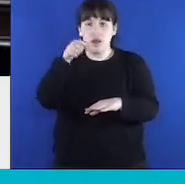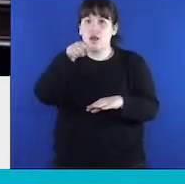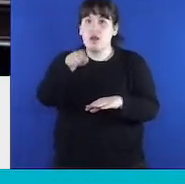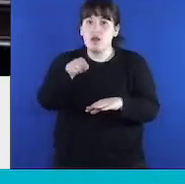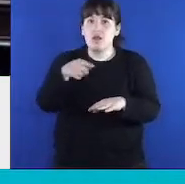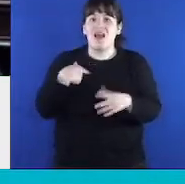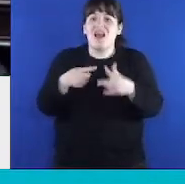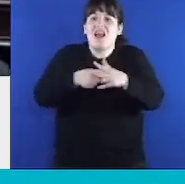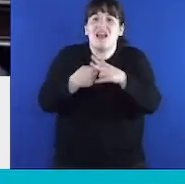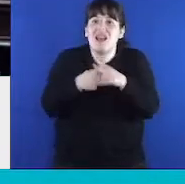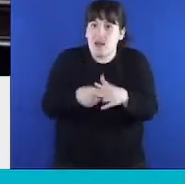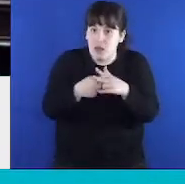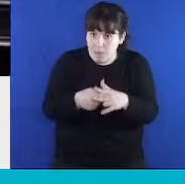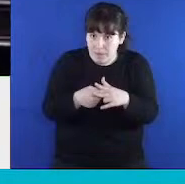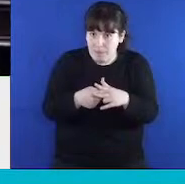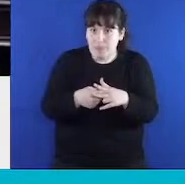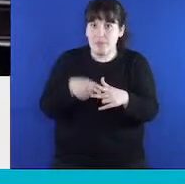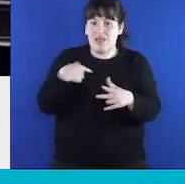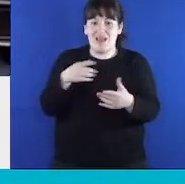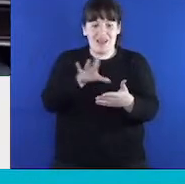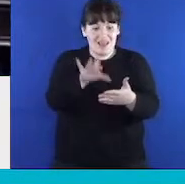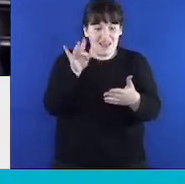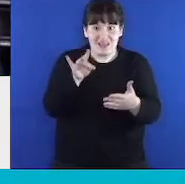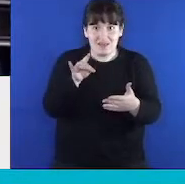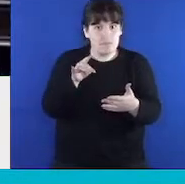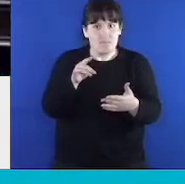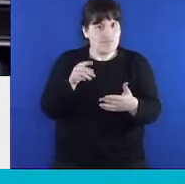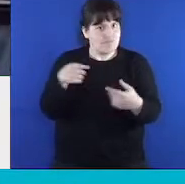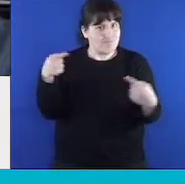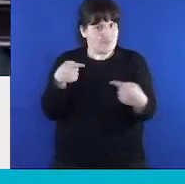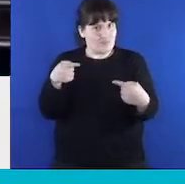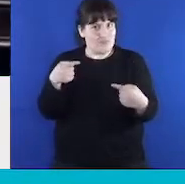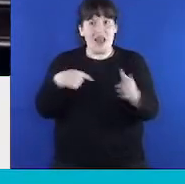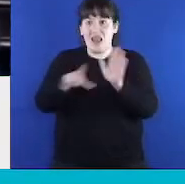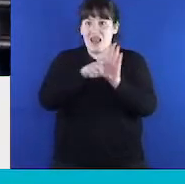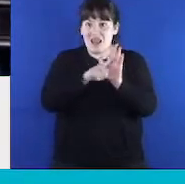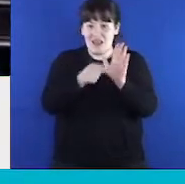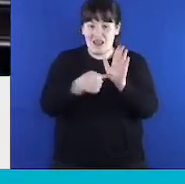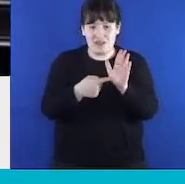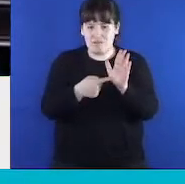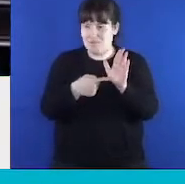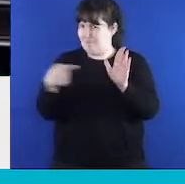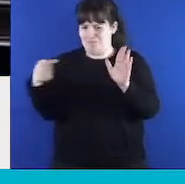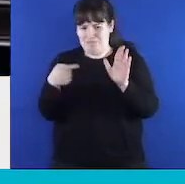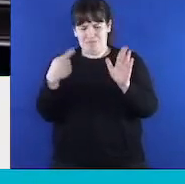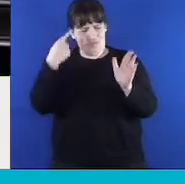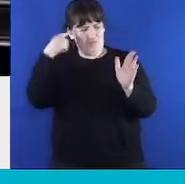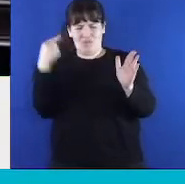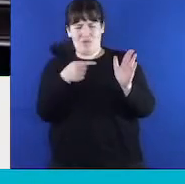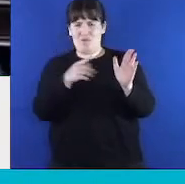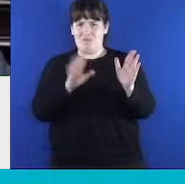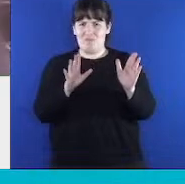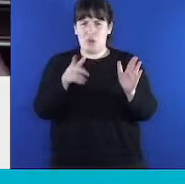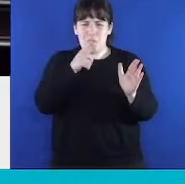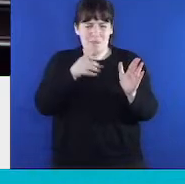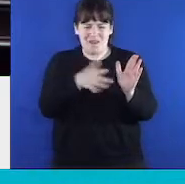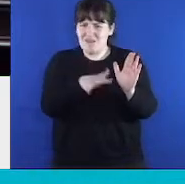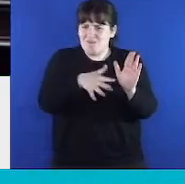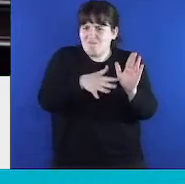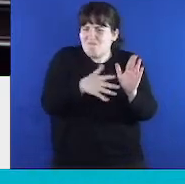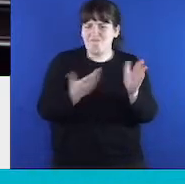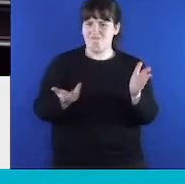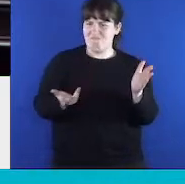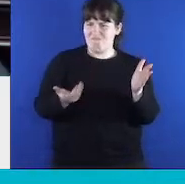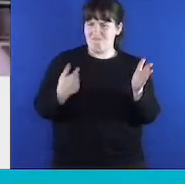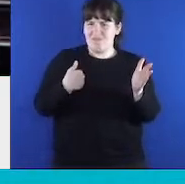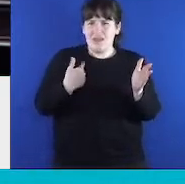nos convence, que la ley que queremos sancionar no nos convence, que la ley nos parece floja. Más allá, le vuelvo a decir, de que no estamos de acuerdo con privatizar